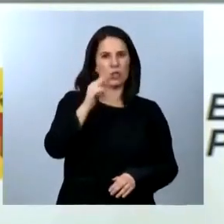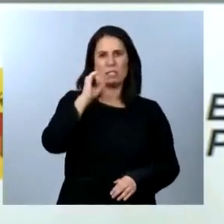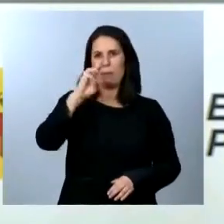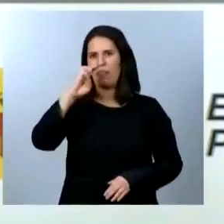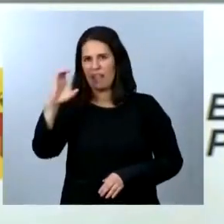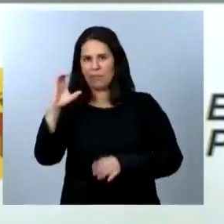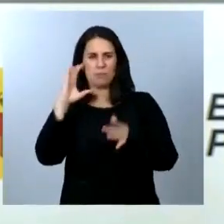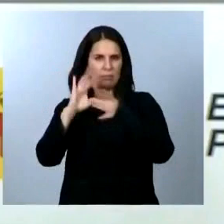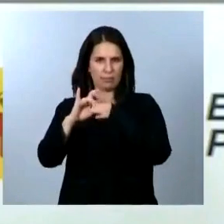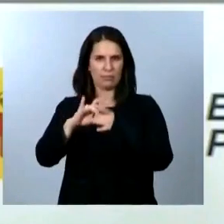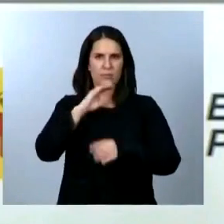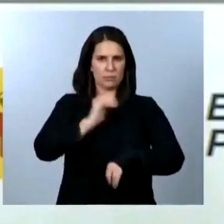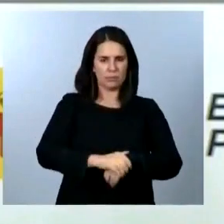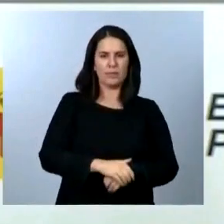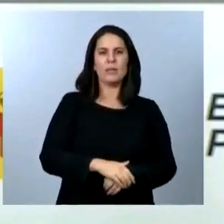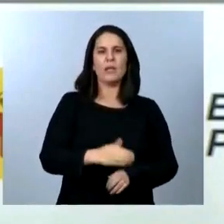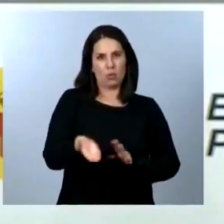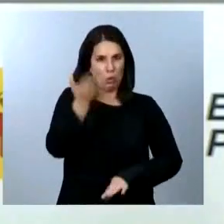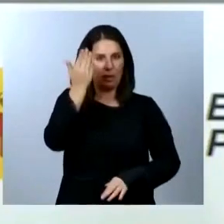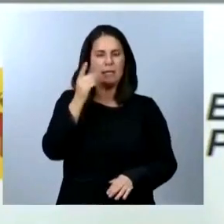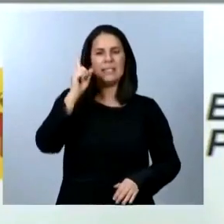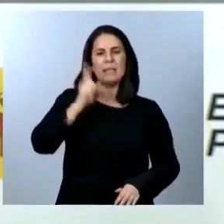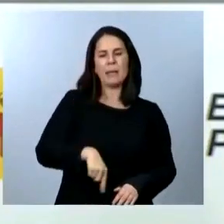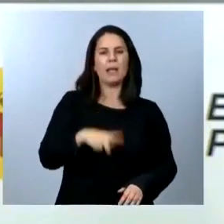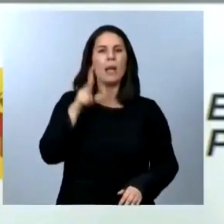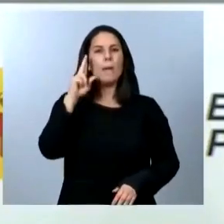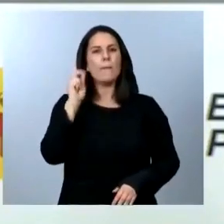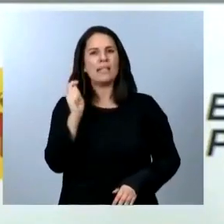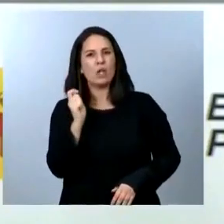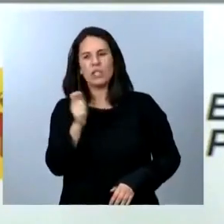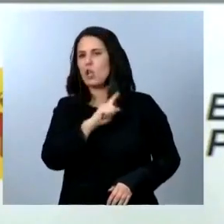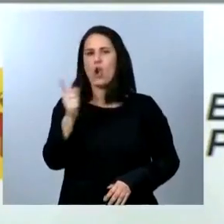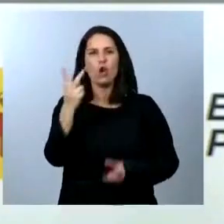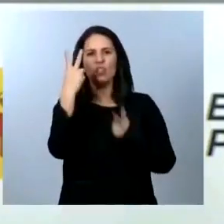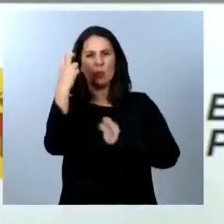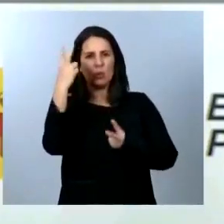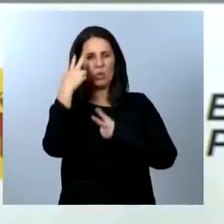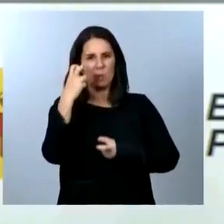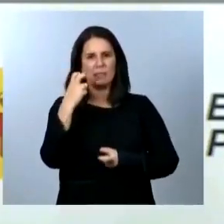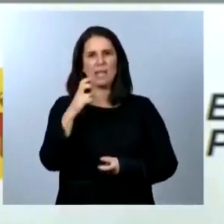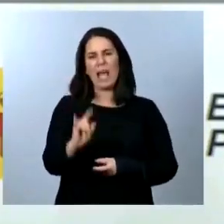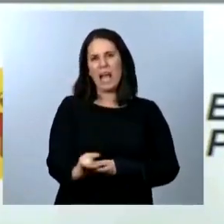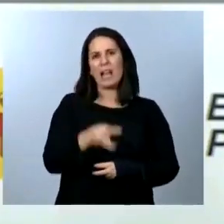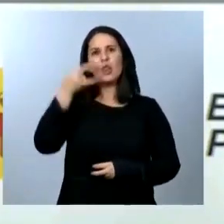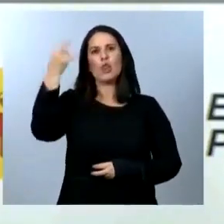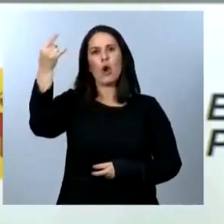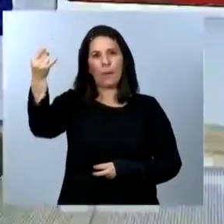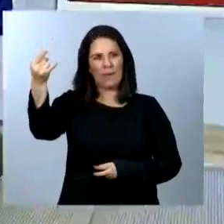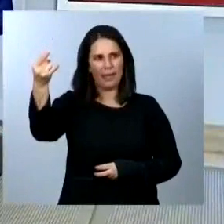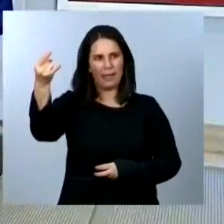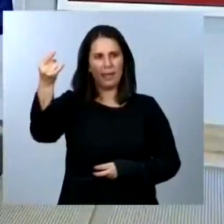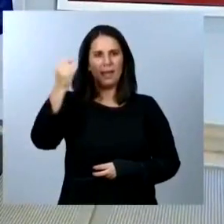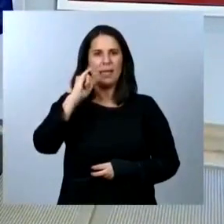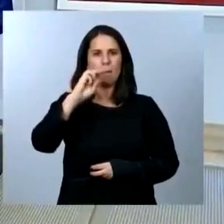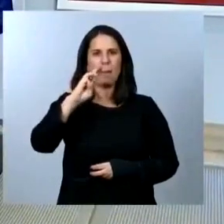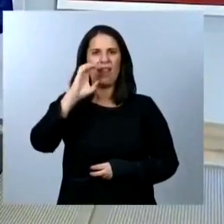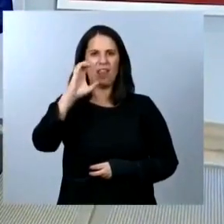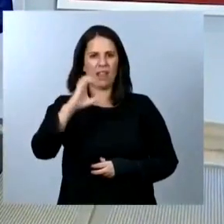subiremos también las pensiones no contributivas el doble del IPC. Por tanto,